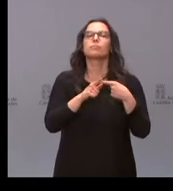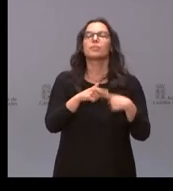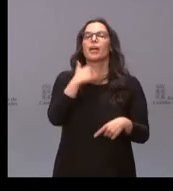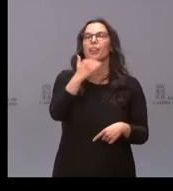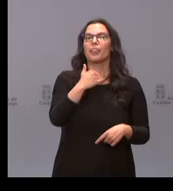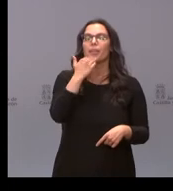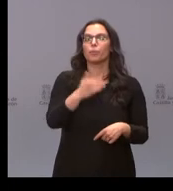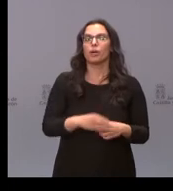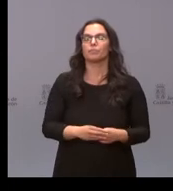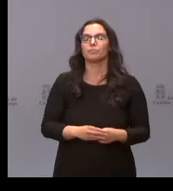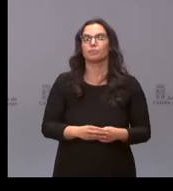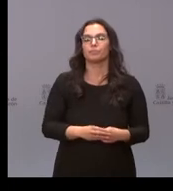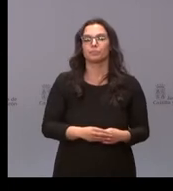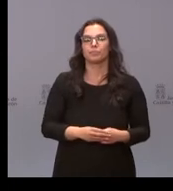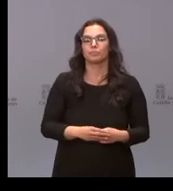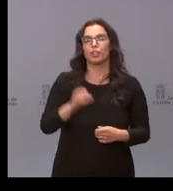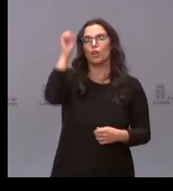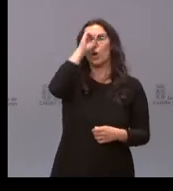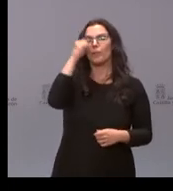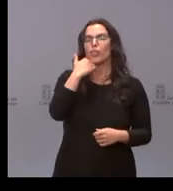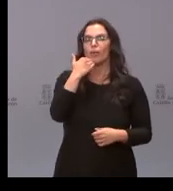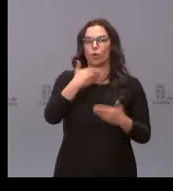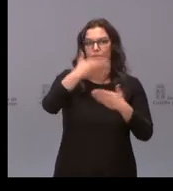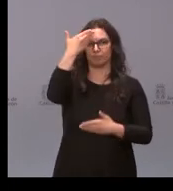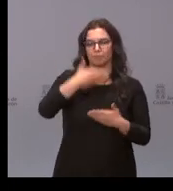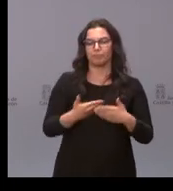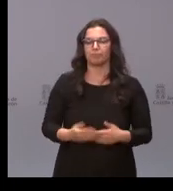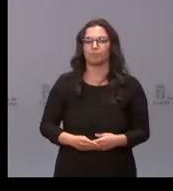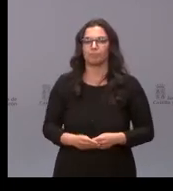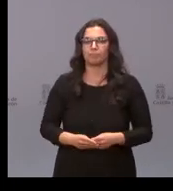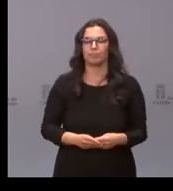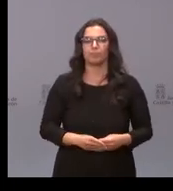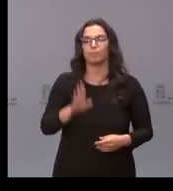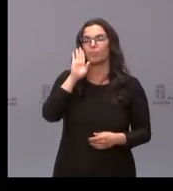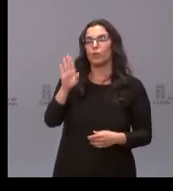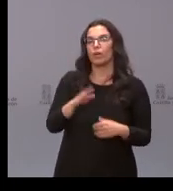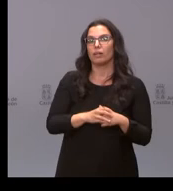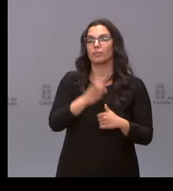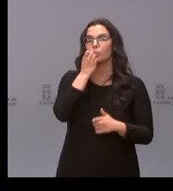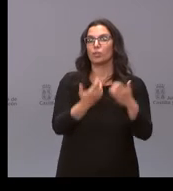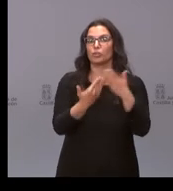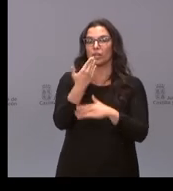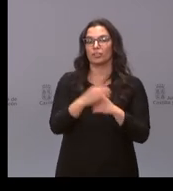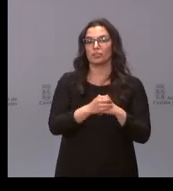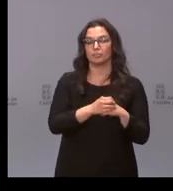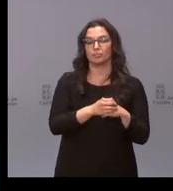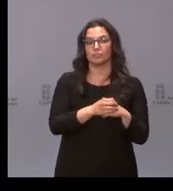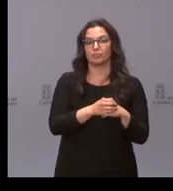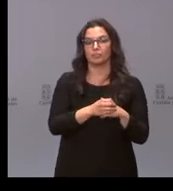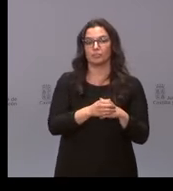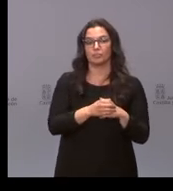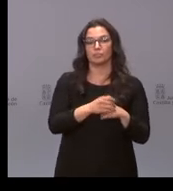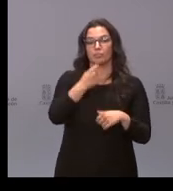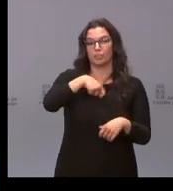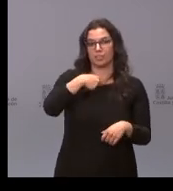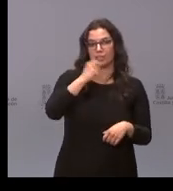tenemos ahí a carlos gil de la opinión cuando quieras carlos hola buenos días para el presidente de